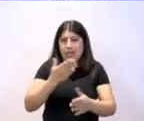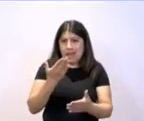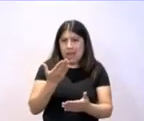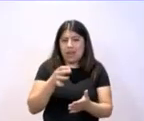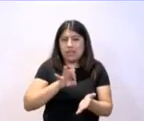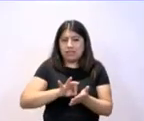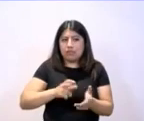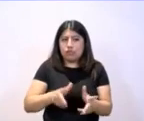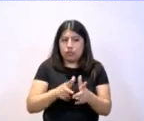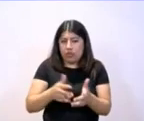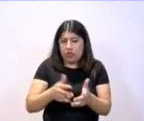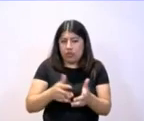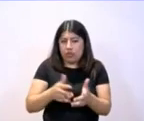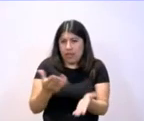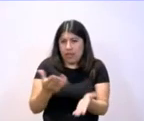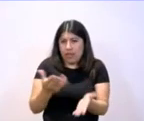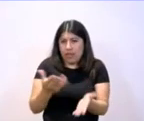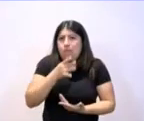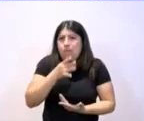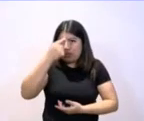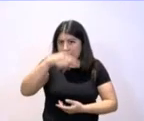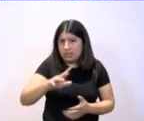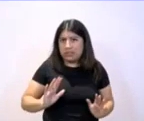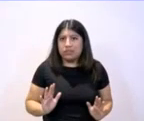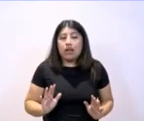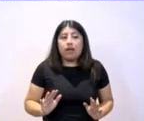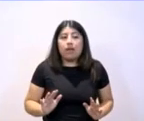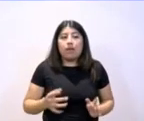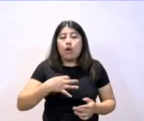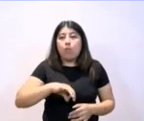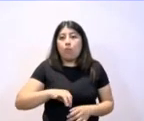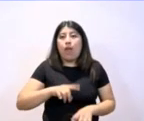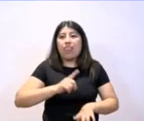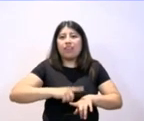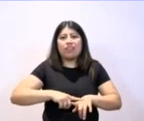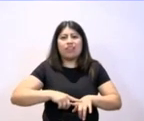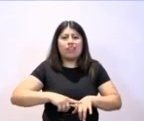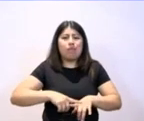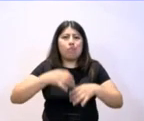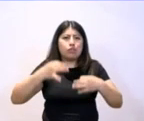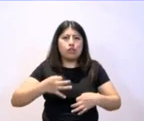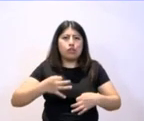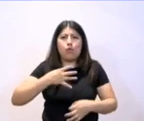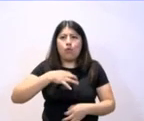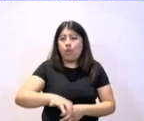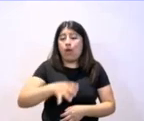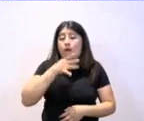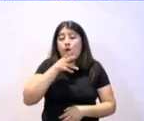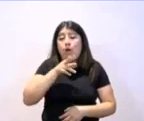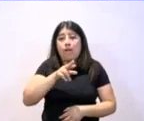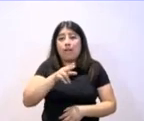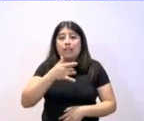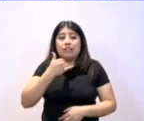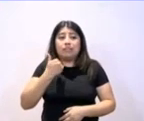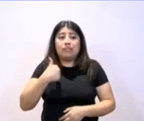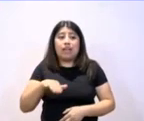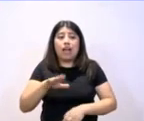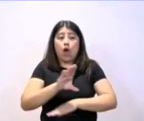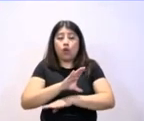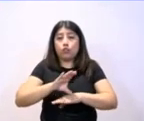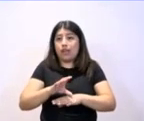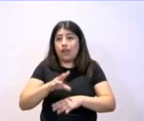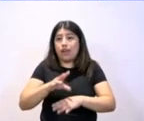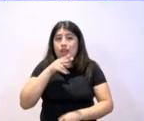Servicios Sociales, tanto que sabe, y así bueno, pues tendrá todo el tiempo del mundo para pedir la palabra y hablar. Ya que la consejera no puede hablar, bueno, pues que se lo